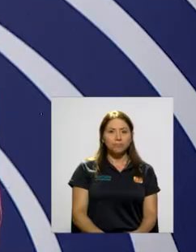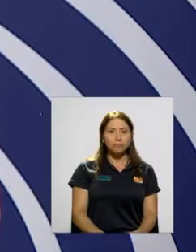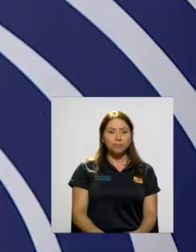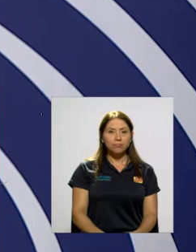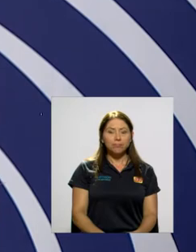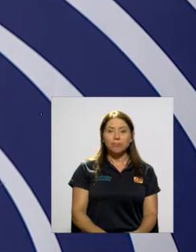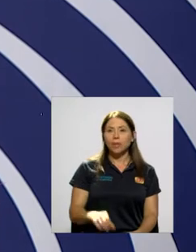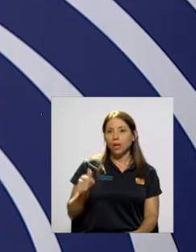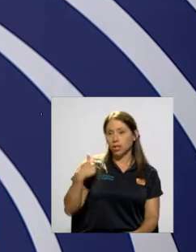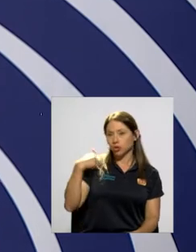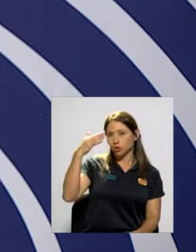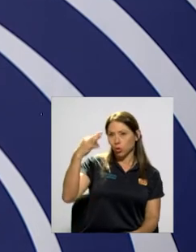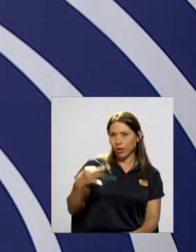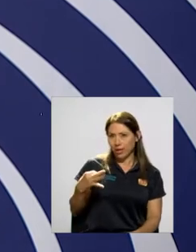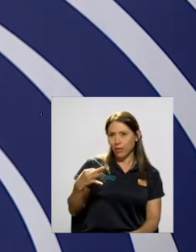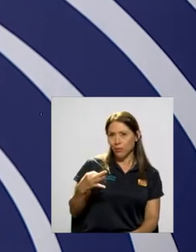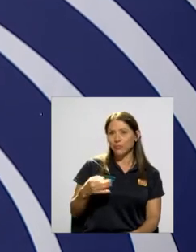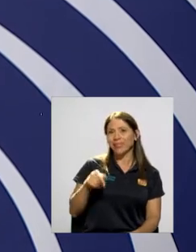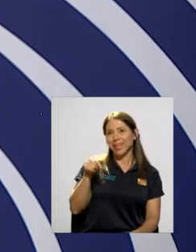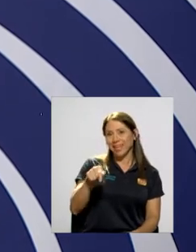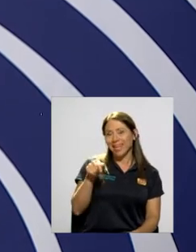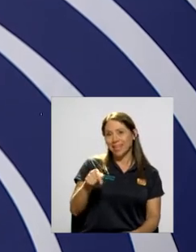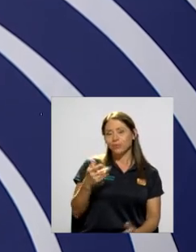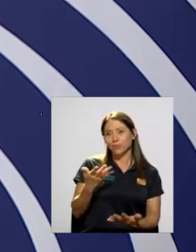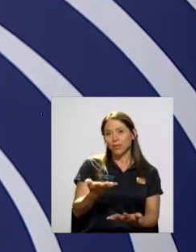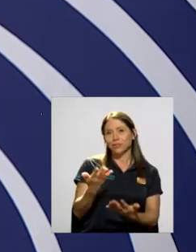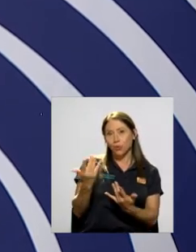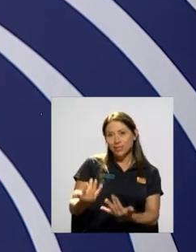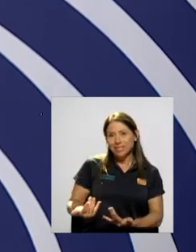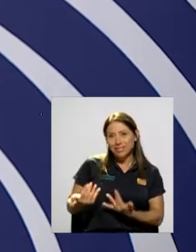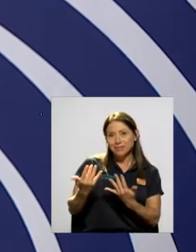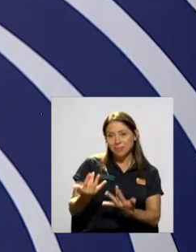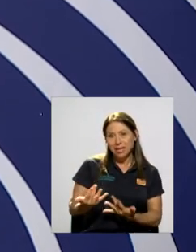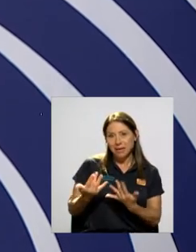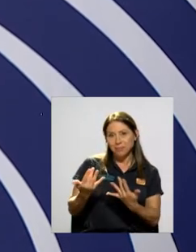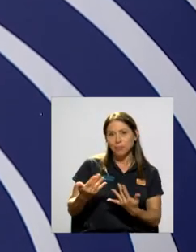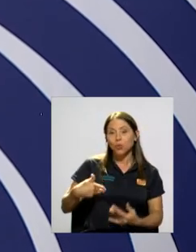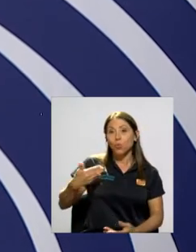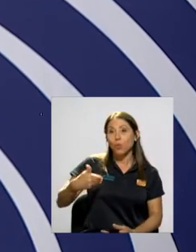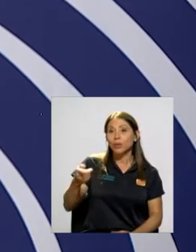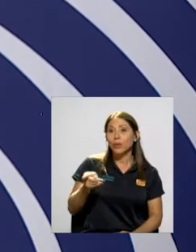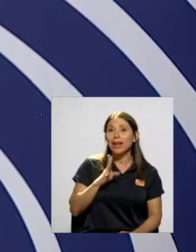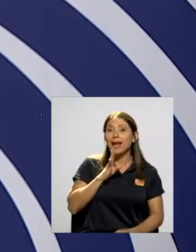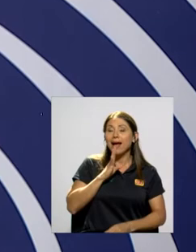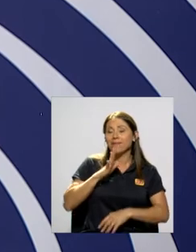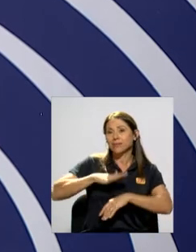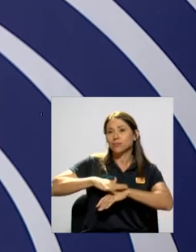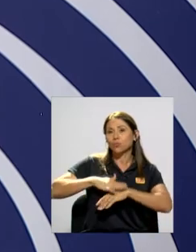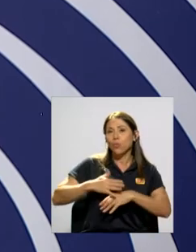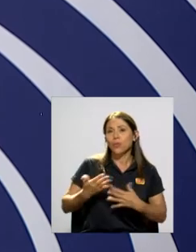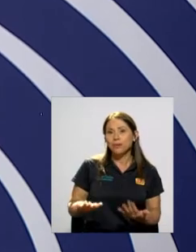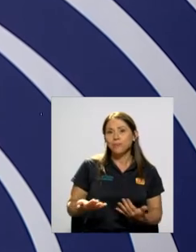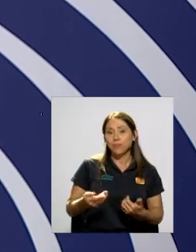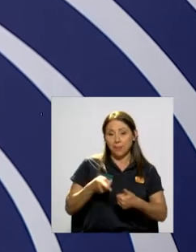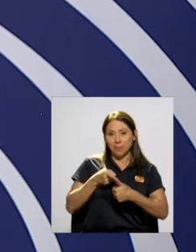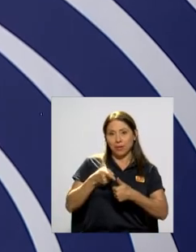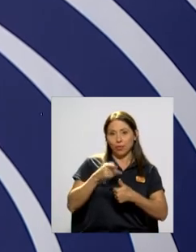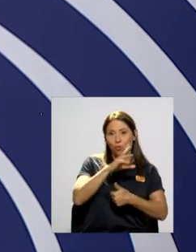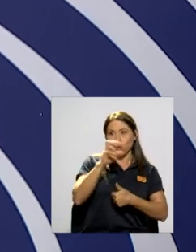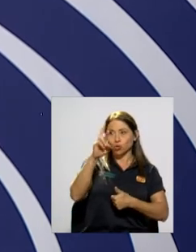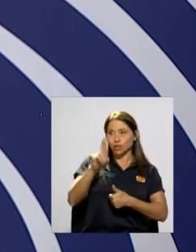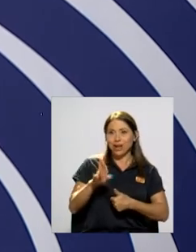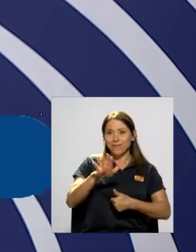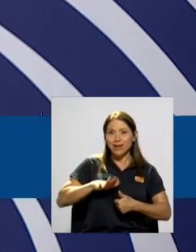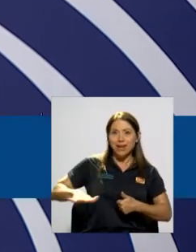Sí, yo creo que pues es lo que se espera, indudablemente. Me parece que cuando él se refiere primero a esta Costa Rica